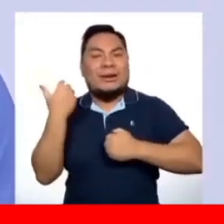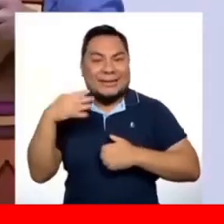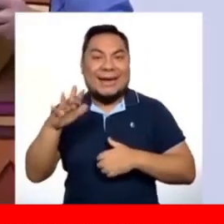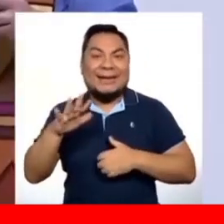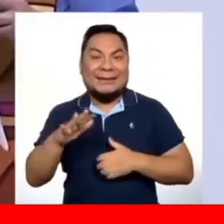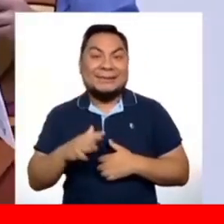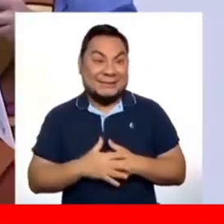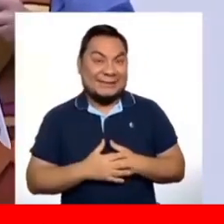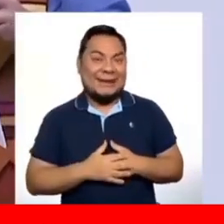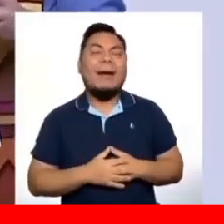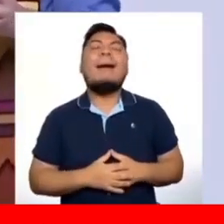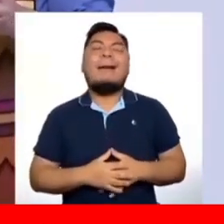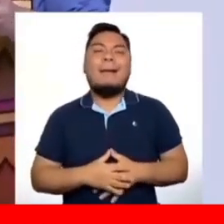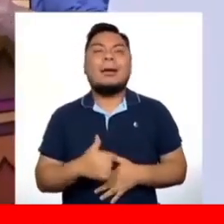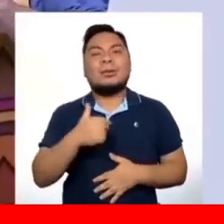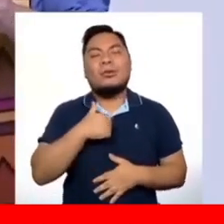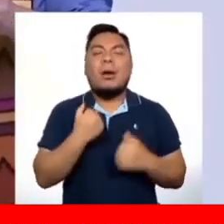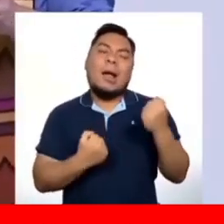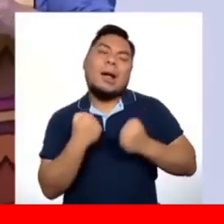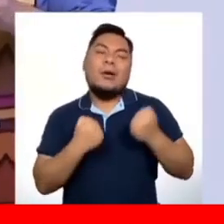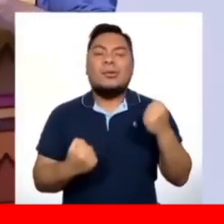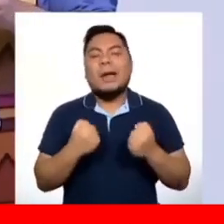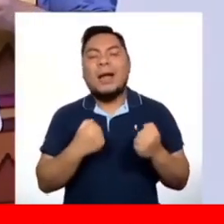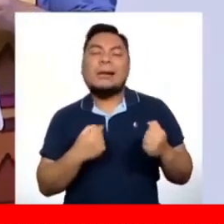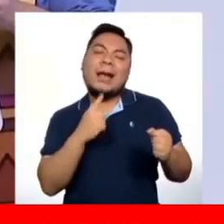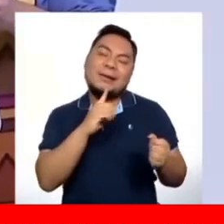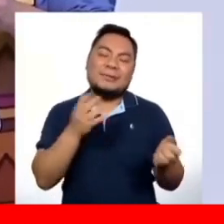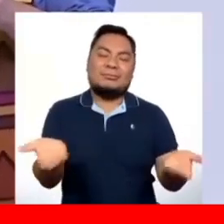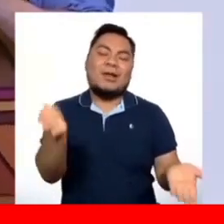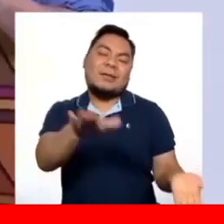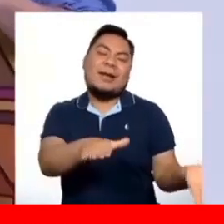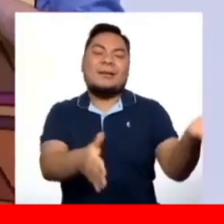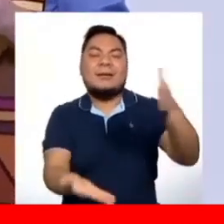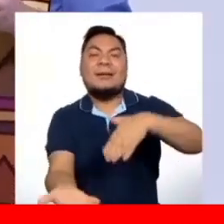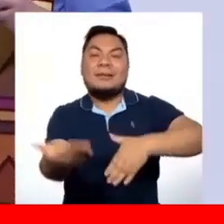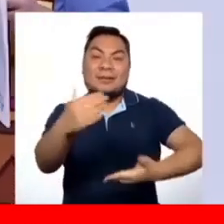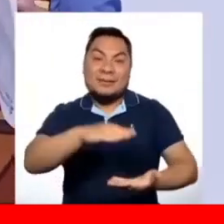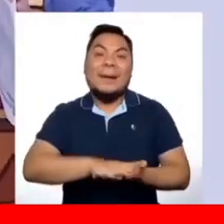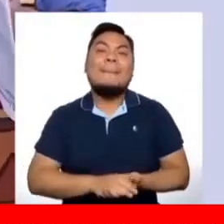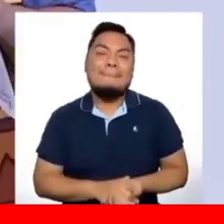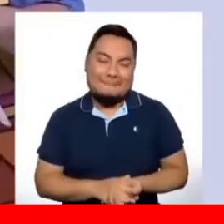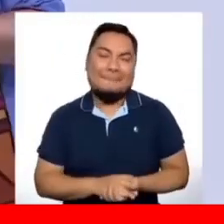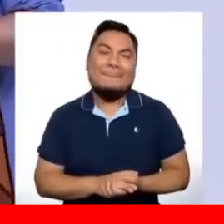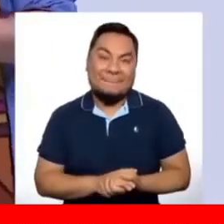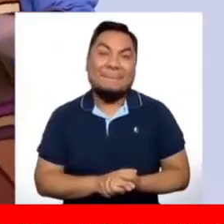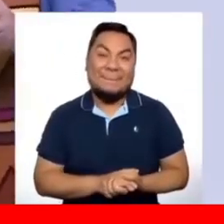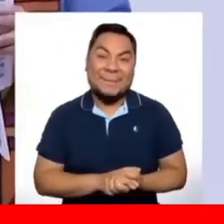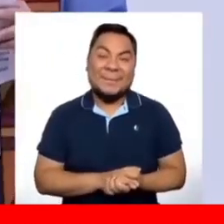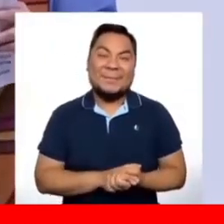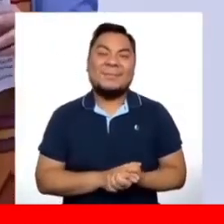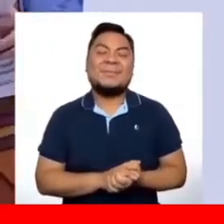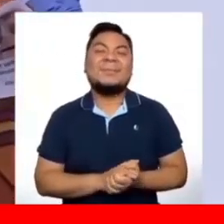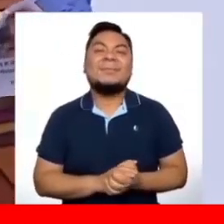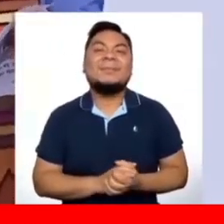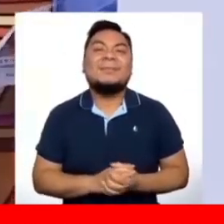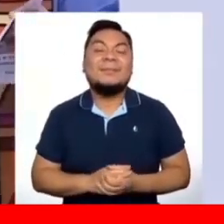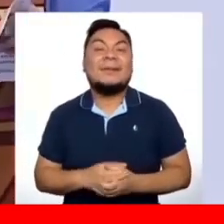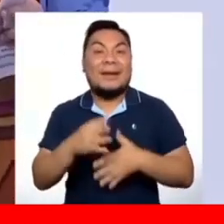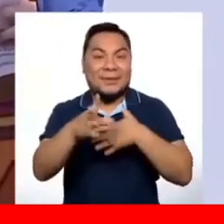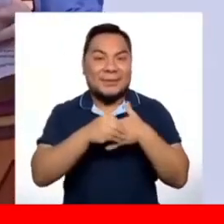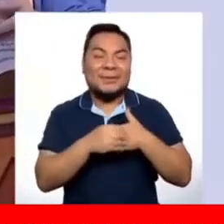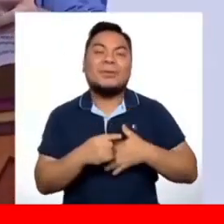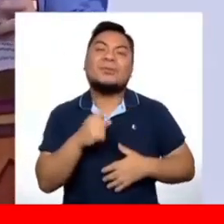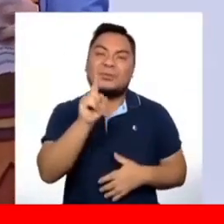corre araña. Entonces, yo voy diciendo corre ya y voy arrugando el papel. Así es. ¿Listos? Sí. ¿Listas? Ajá. Y